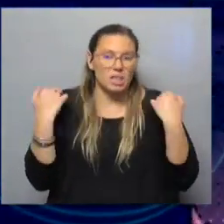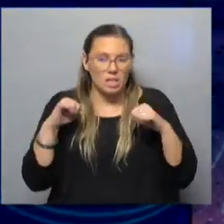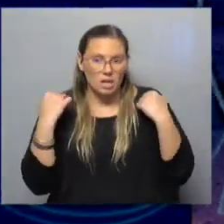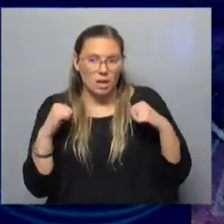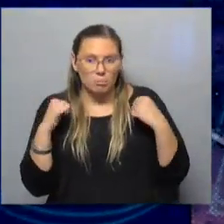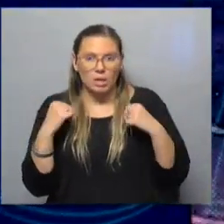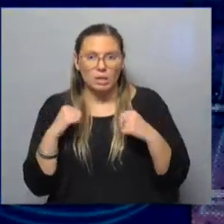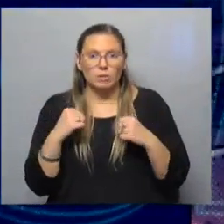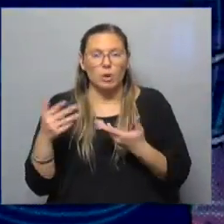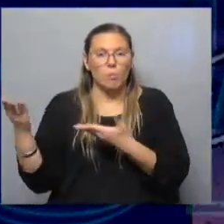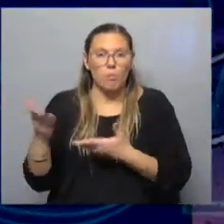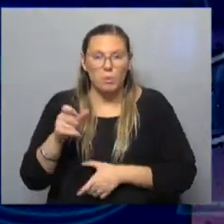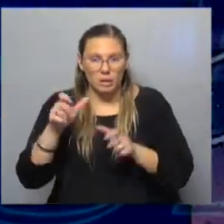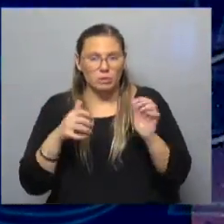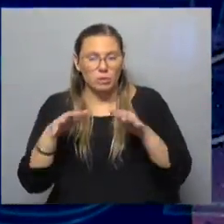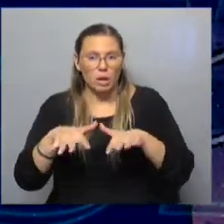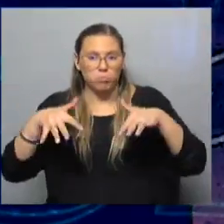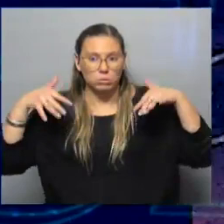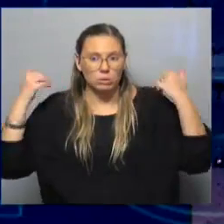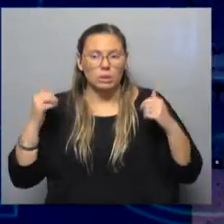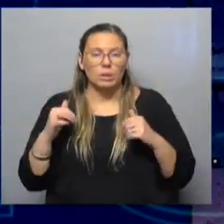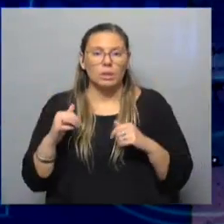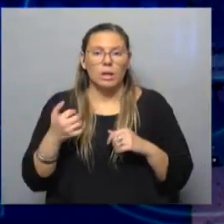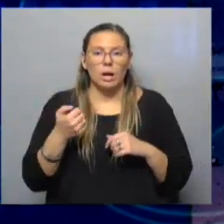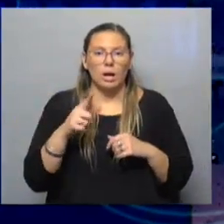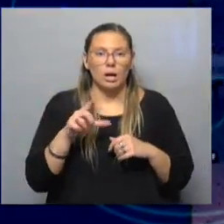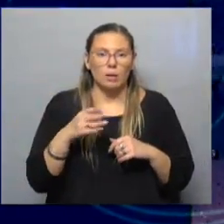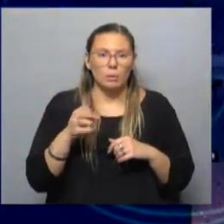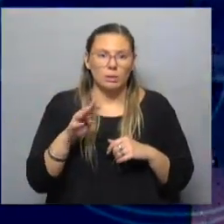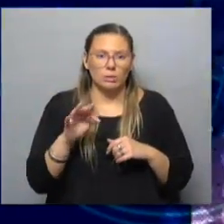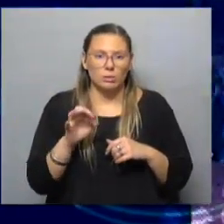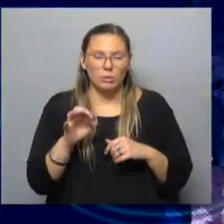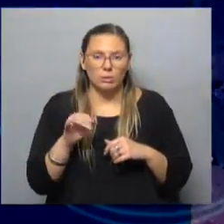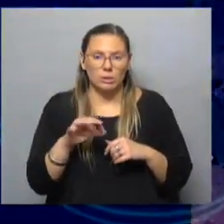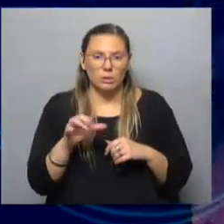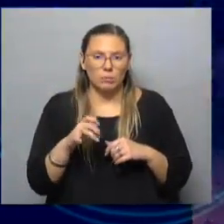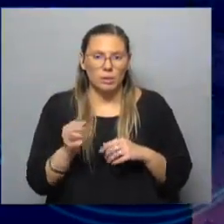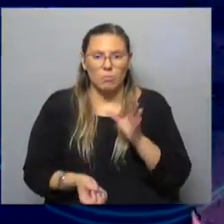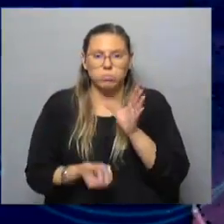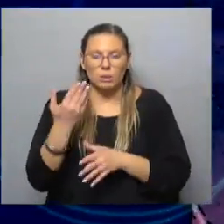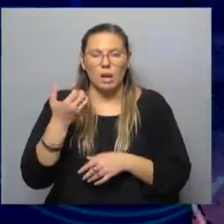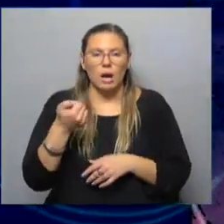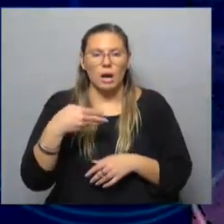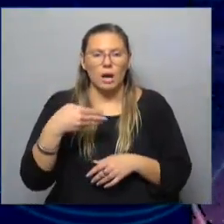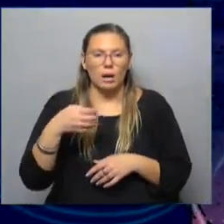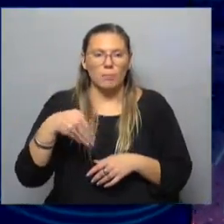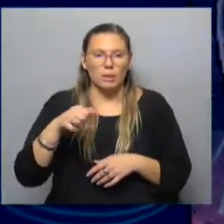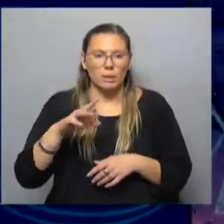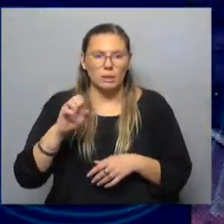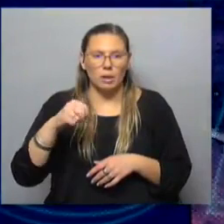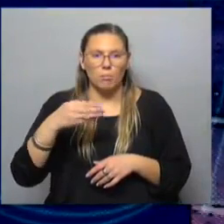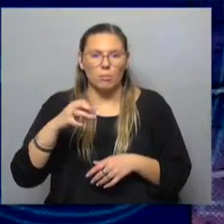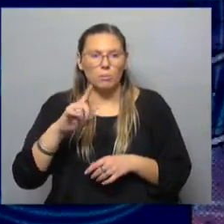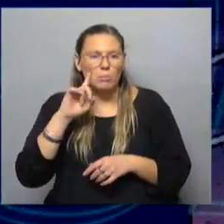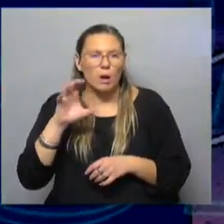entrenamiento, gimnasio, van a recibir público también? Bueno, Alberto Isabela, que es el creador de la American Box, es un visionario. Me acuerdo